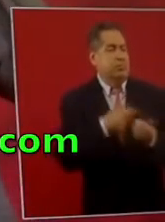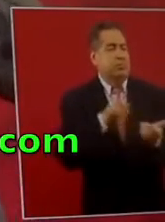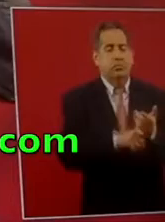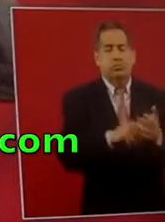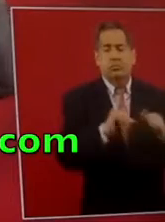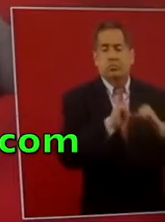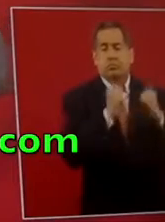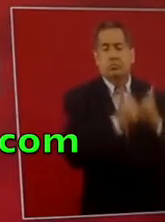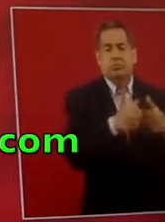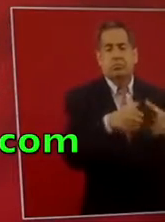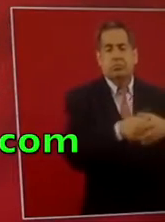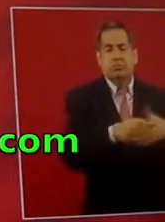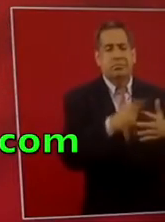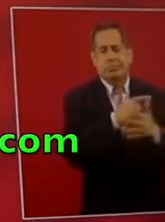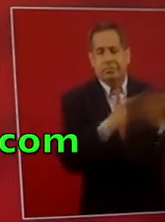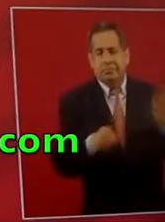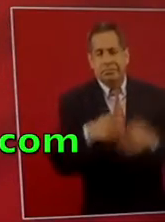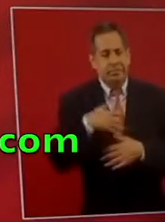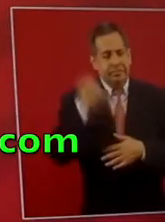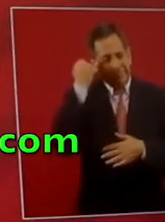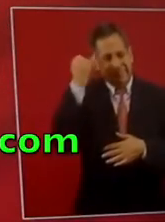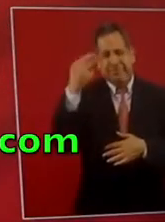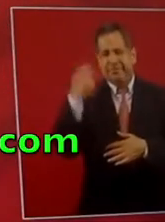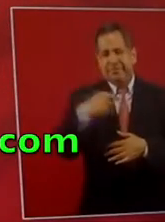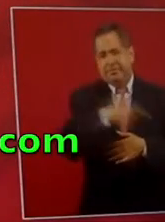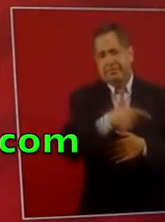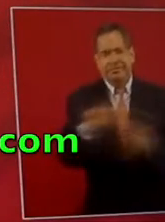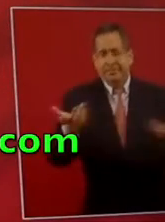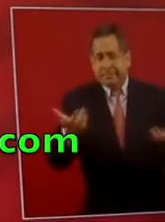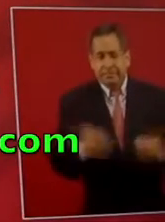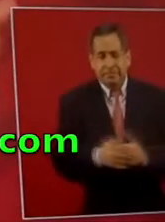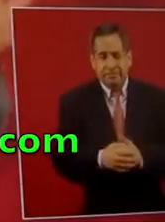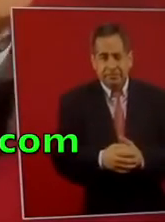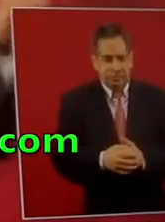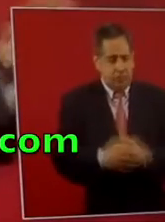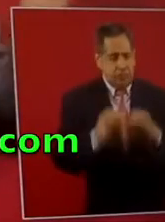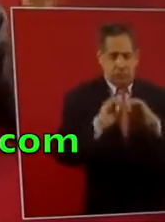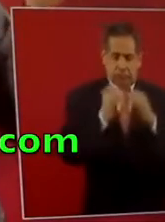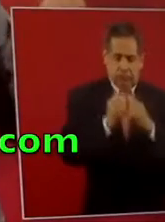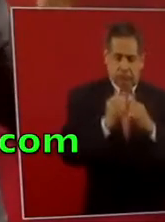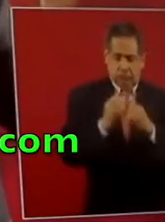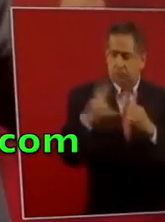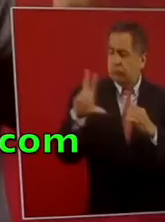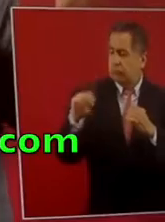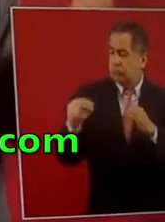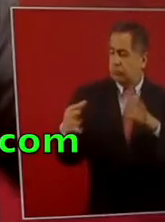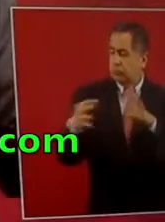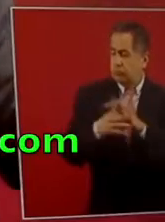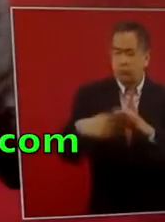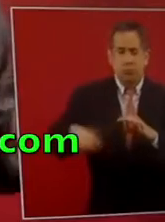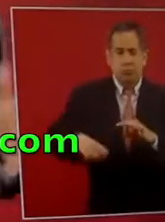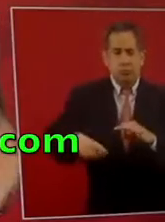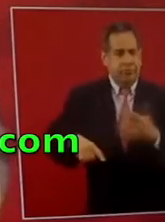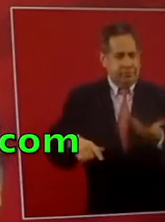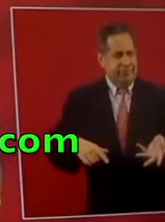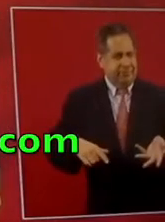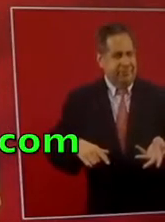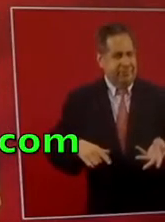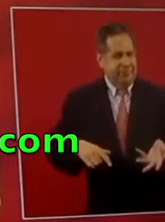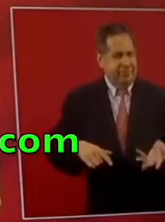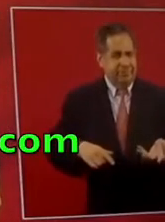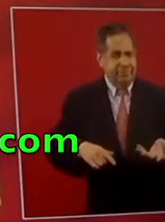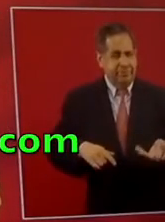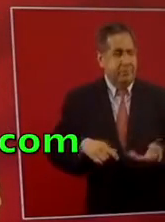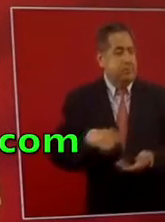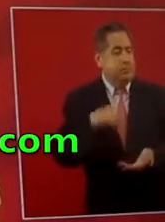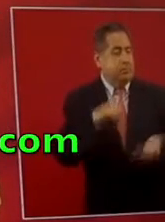órdenes. Ah, licenciado Germán Villafuerte, usted, ¿cómo ve la inauguración que en breves momentos se